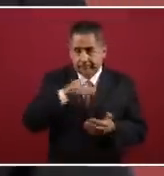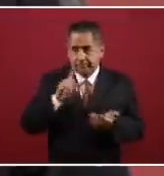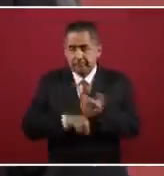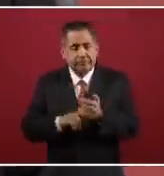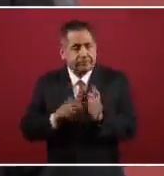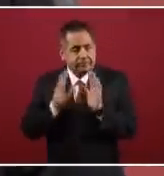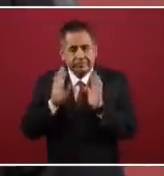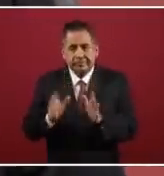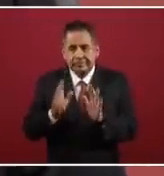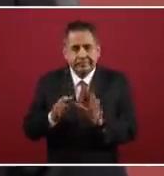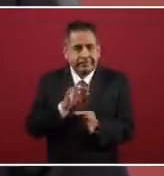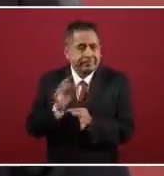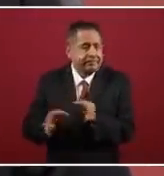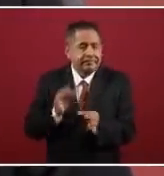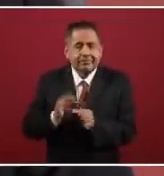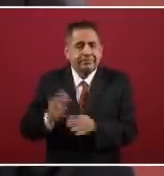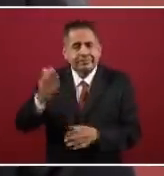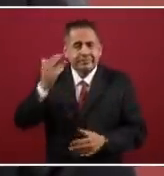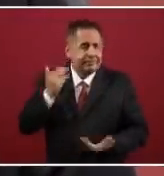impactada?